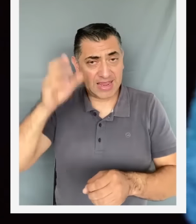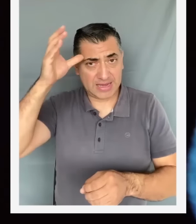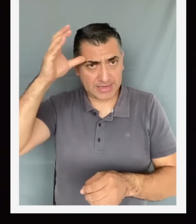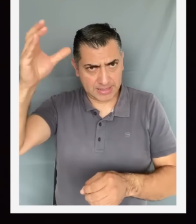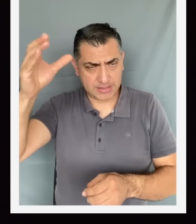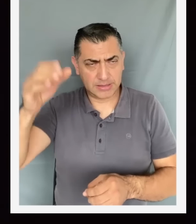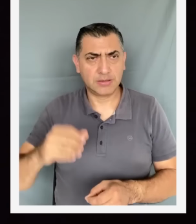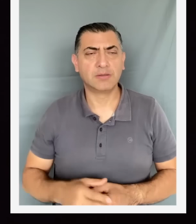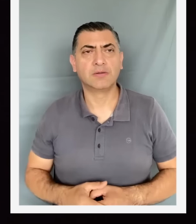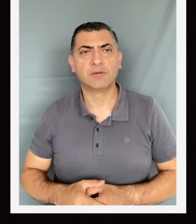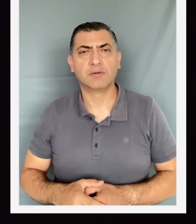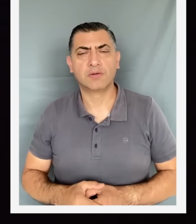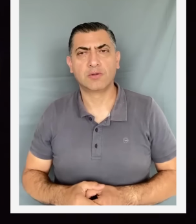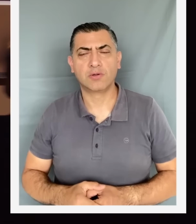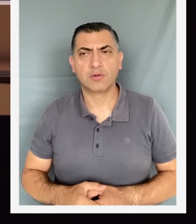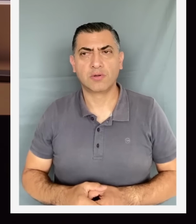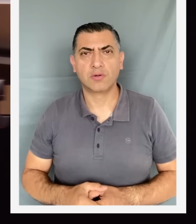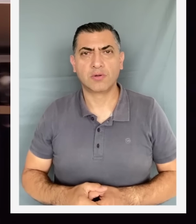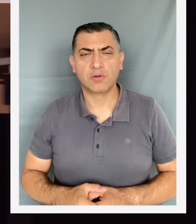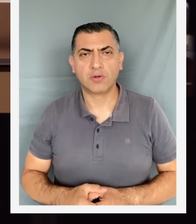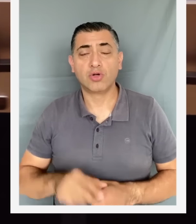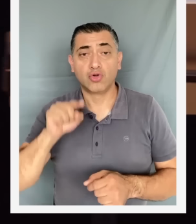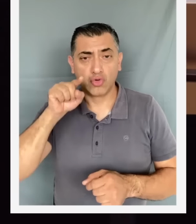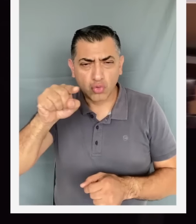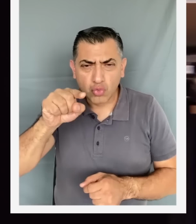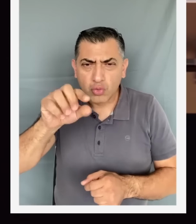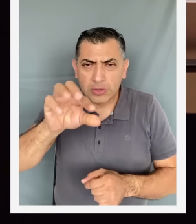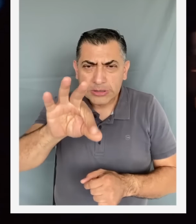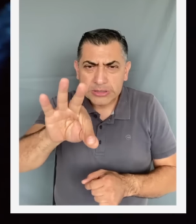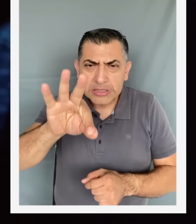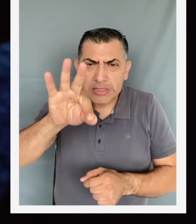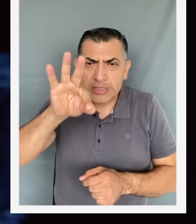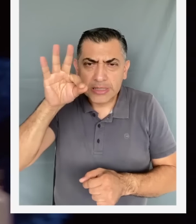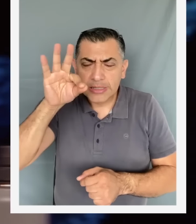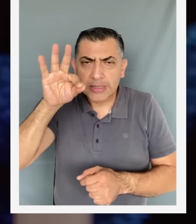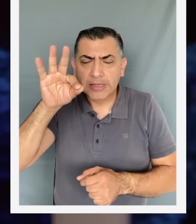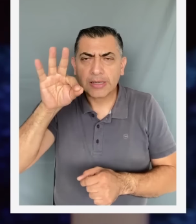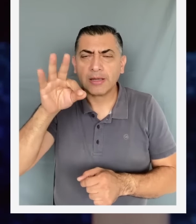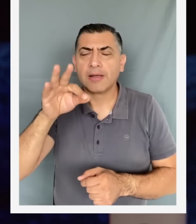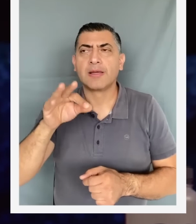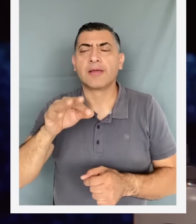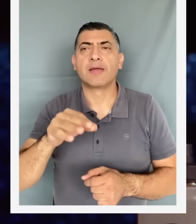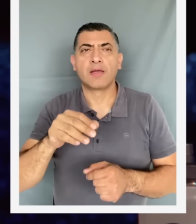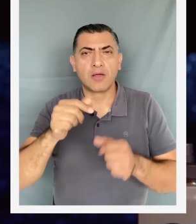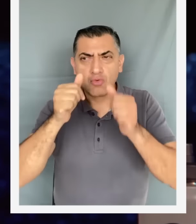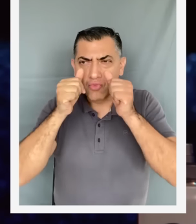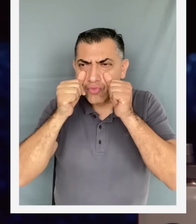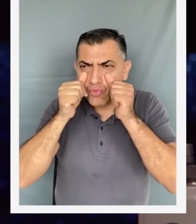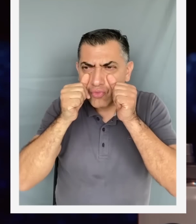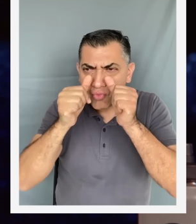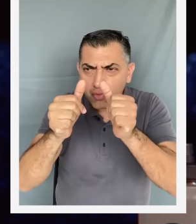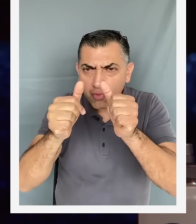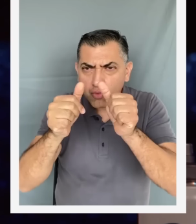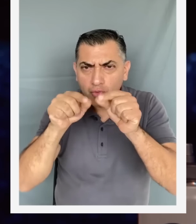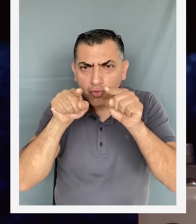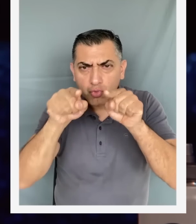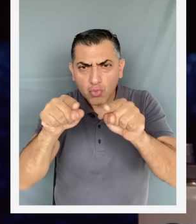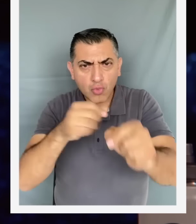el hijo enfocarme en mi familia ustedes saben que uno de los valores y los puedes los puedes consultar